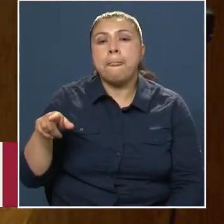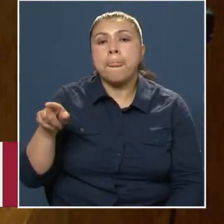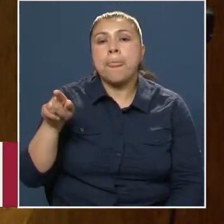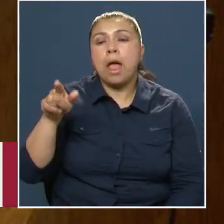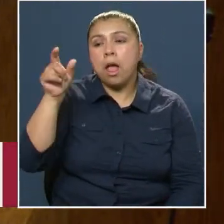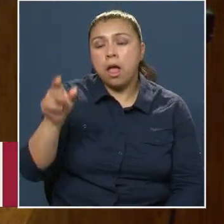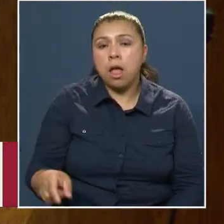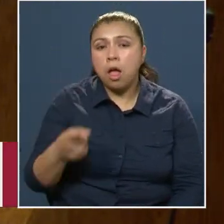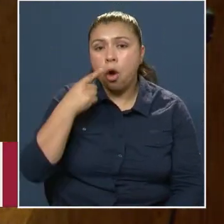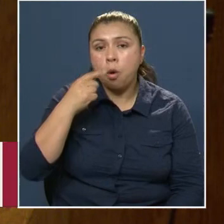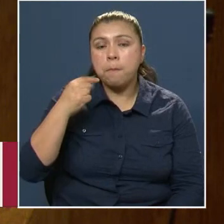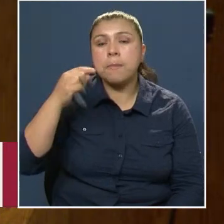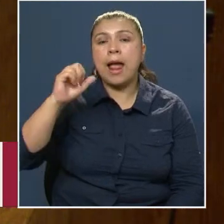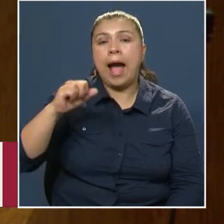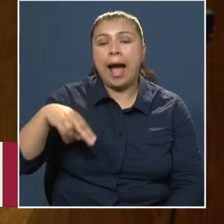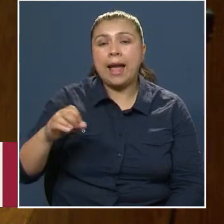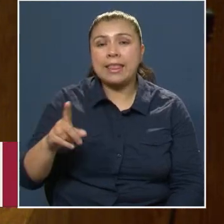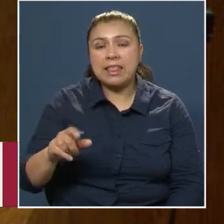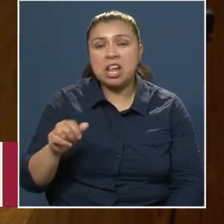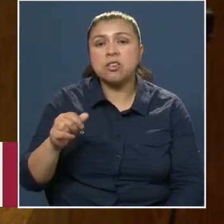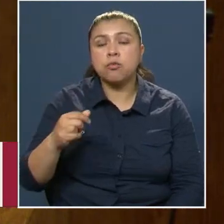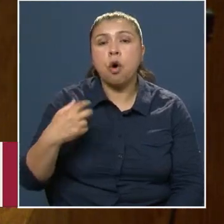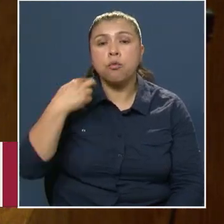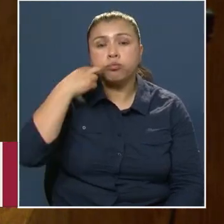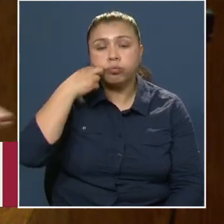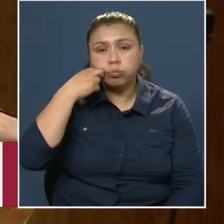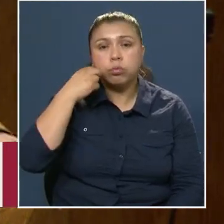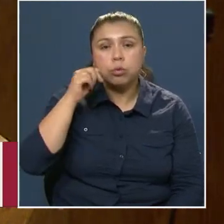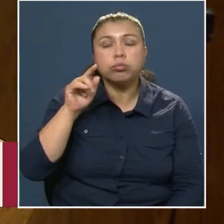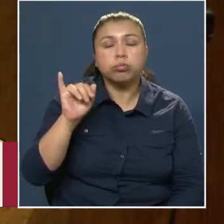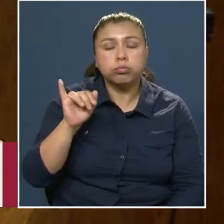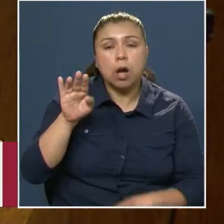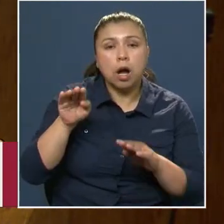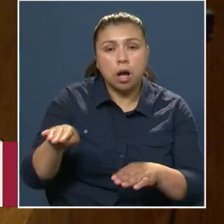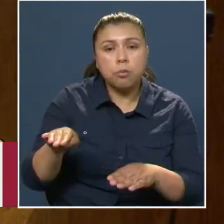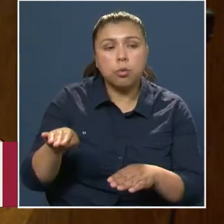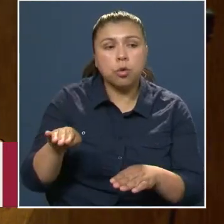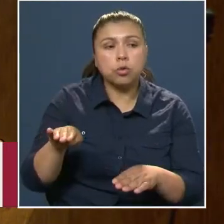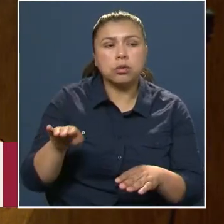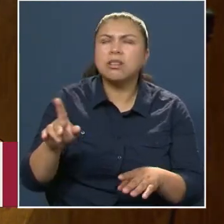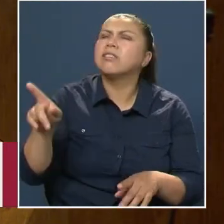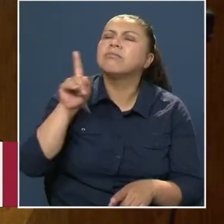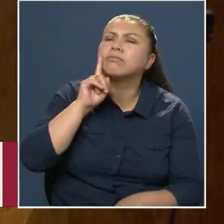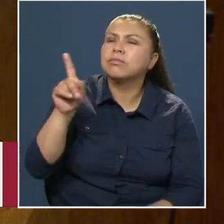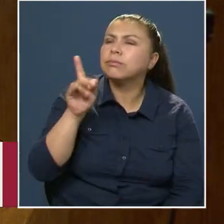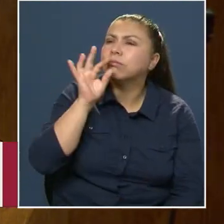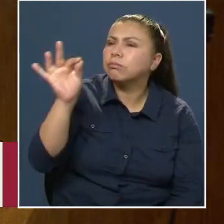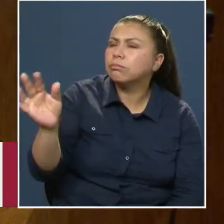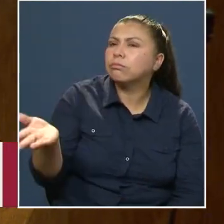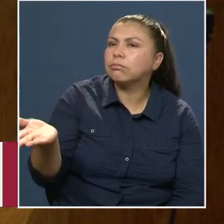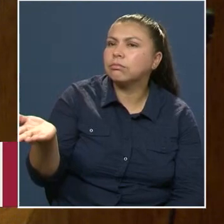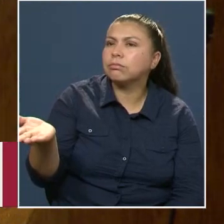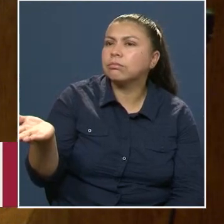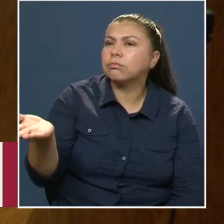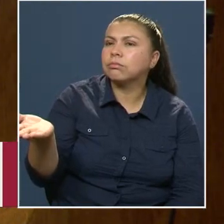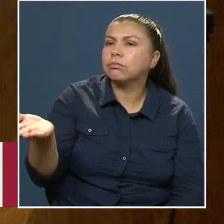Andrés Elwin fue un humanista. ¿Sí, tiene algo que decir?